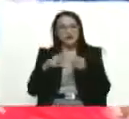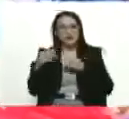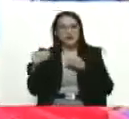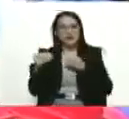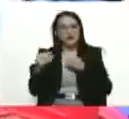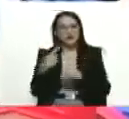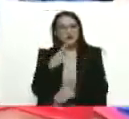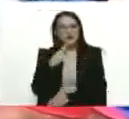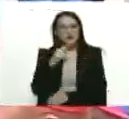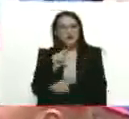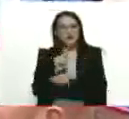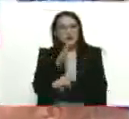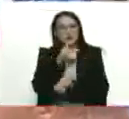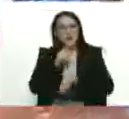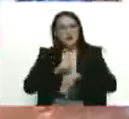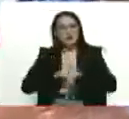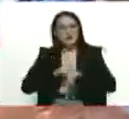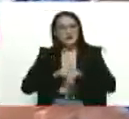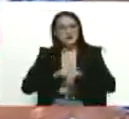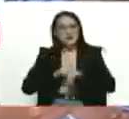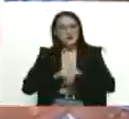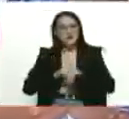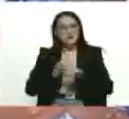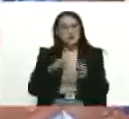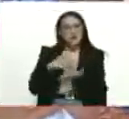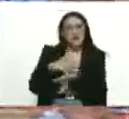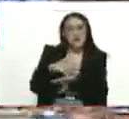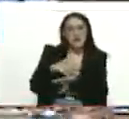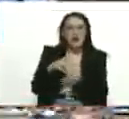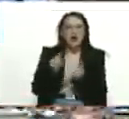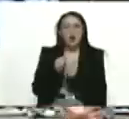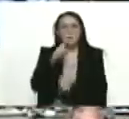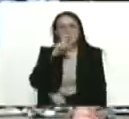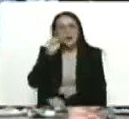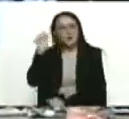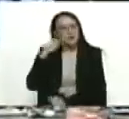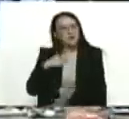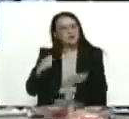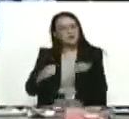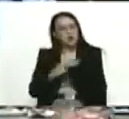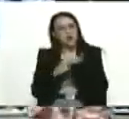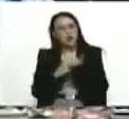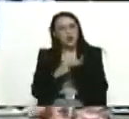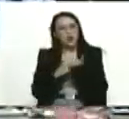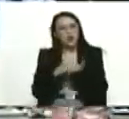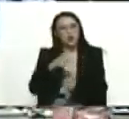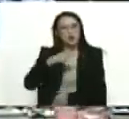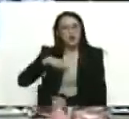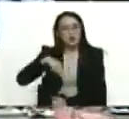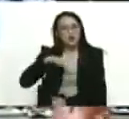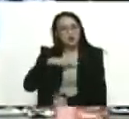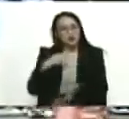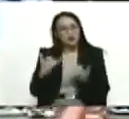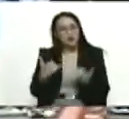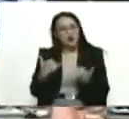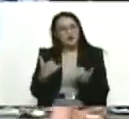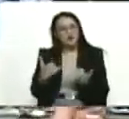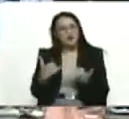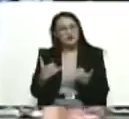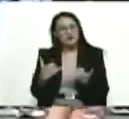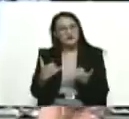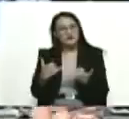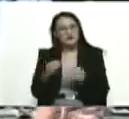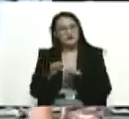dijo: no hay tiempo de culipandeo, que con Maduro me resteo. Y nosotros desde aquí, desde el municipio